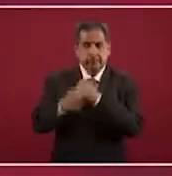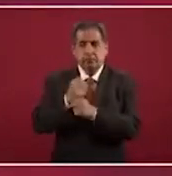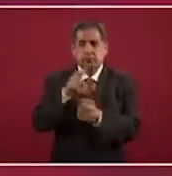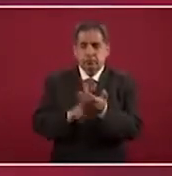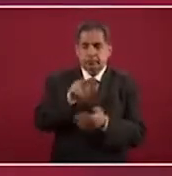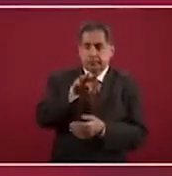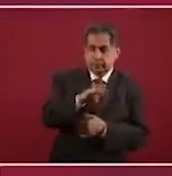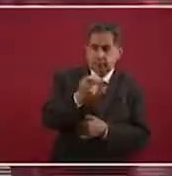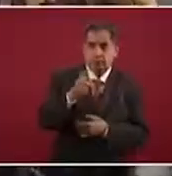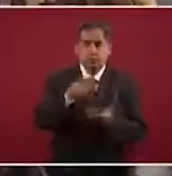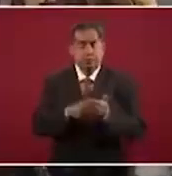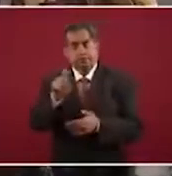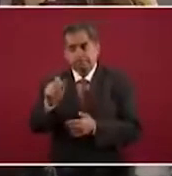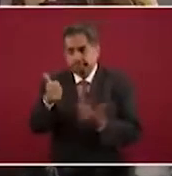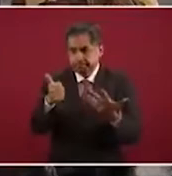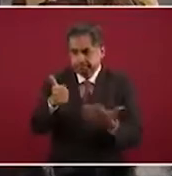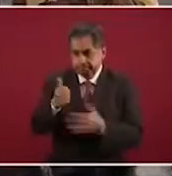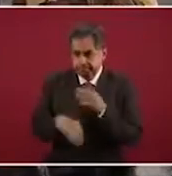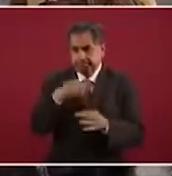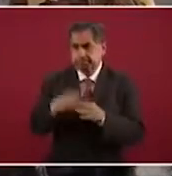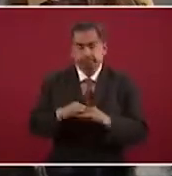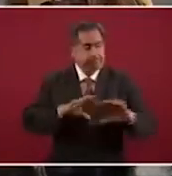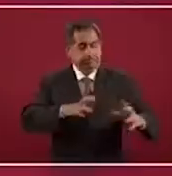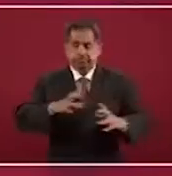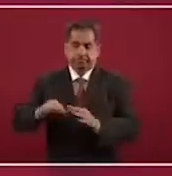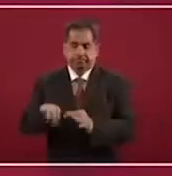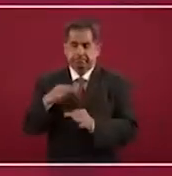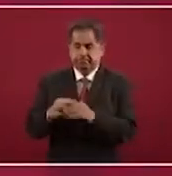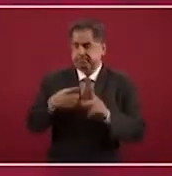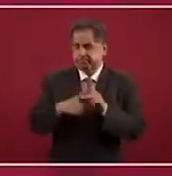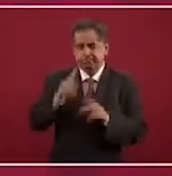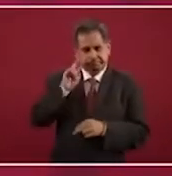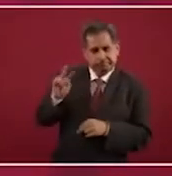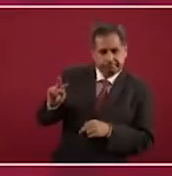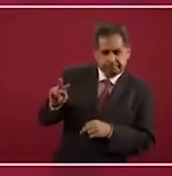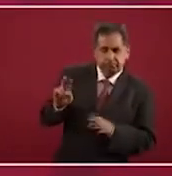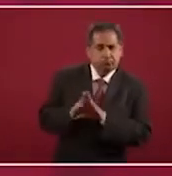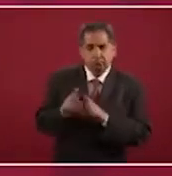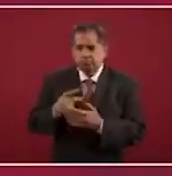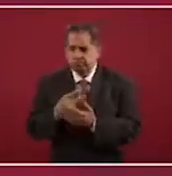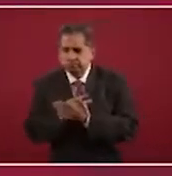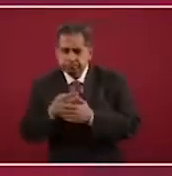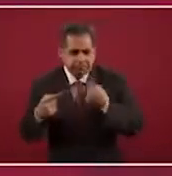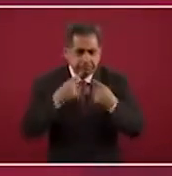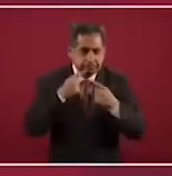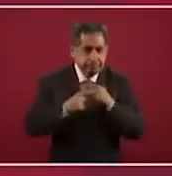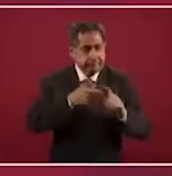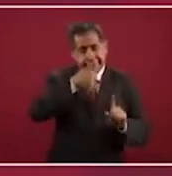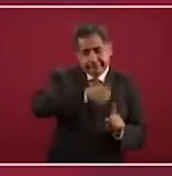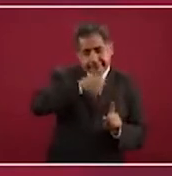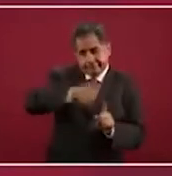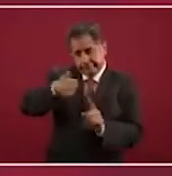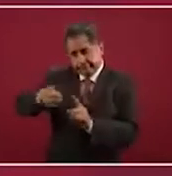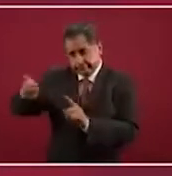2020 las 6 y las 6 están ya las vieron ustedes como estamos programando planta por planta